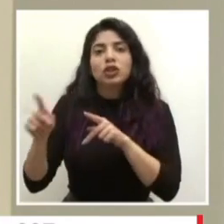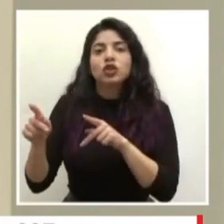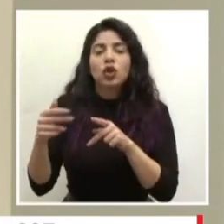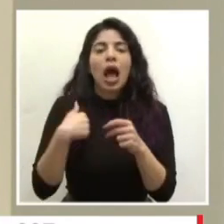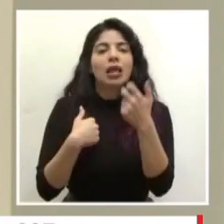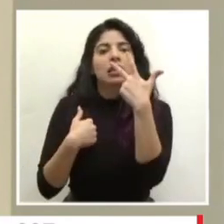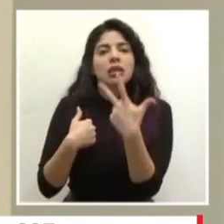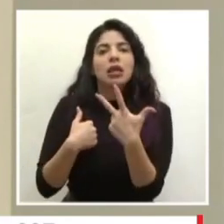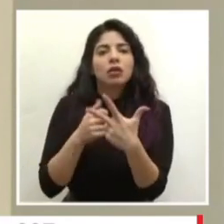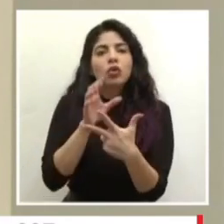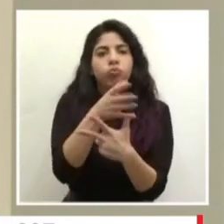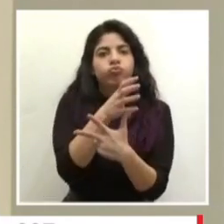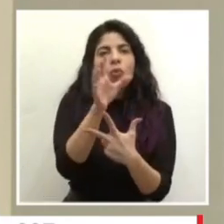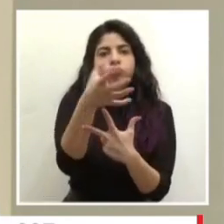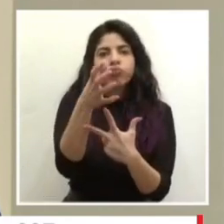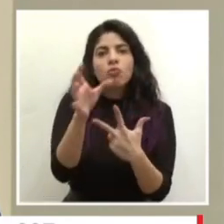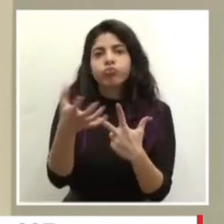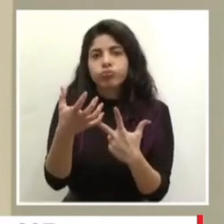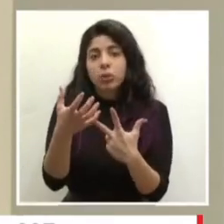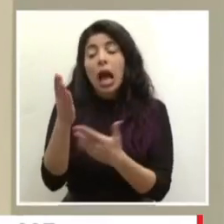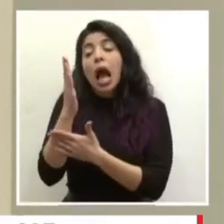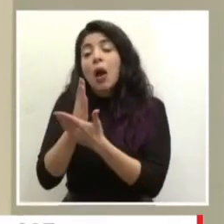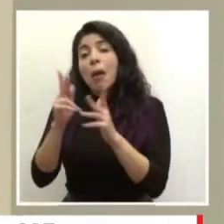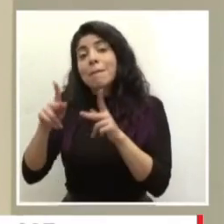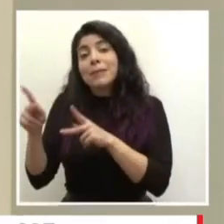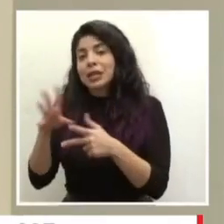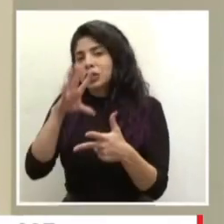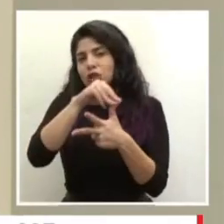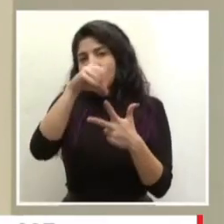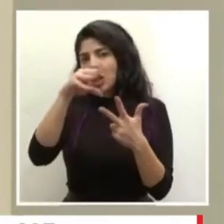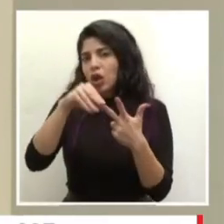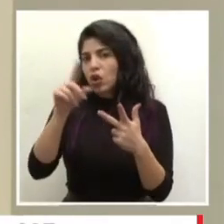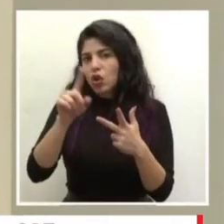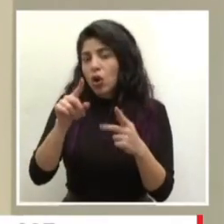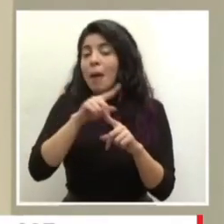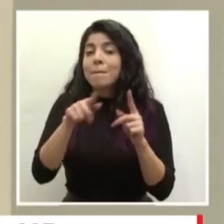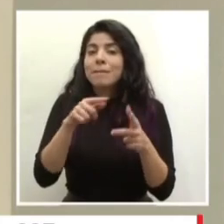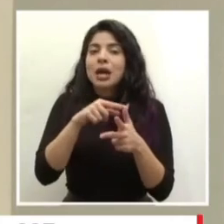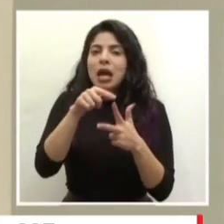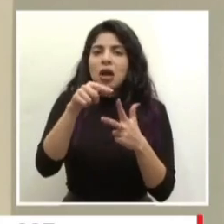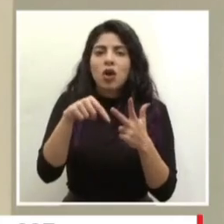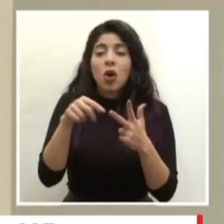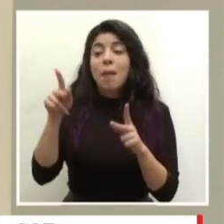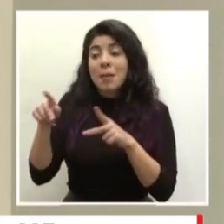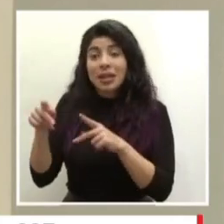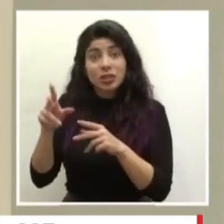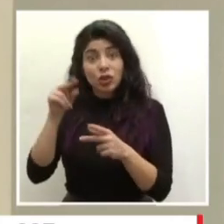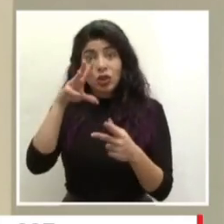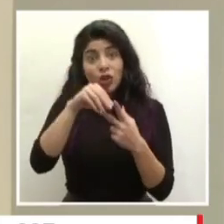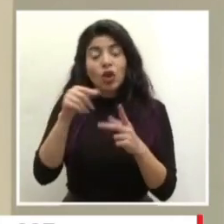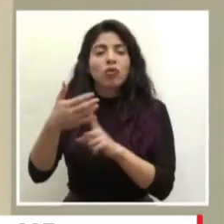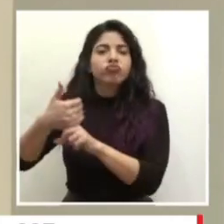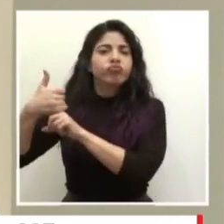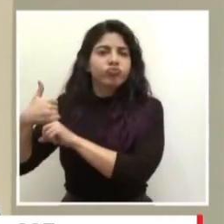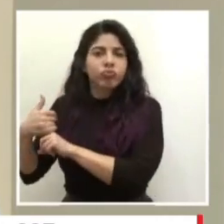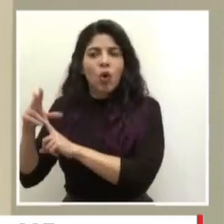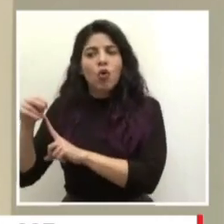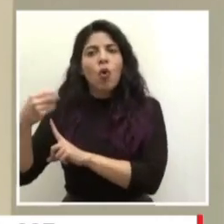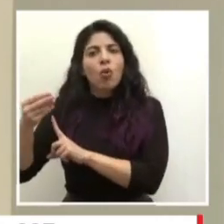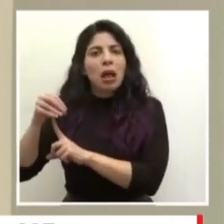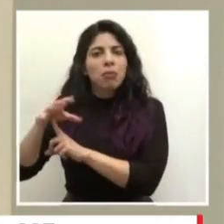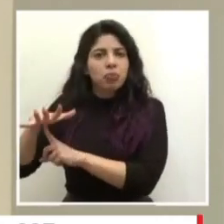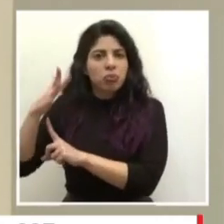tres clusters. Es cierto que existen casos que no están dentro de esos clusters, pero están confinados y no han generado eventualmente más casos secundarios, o bien ya